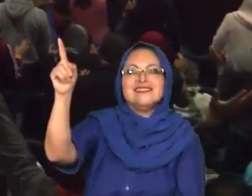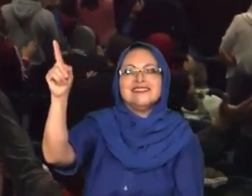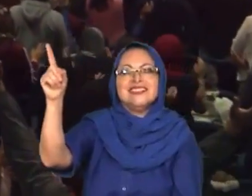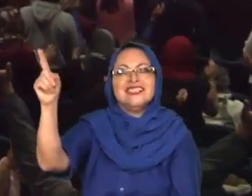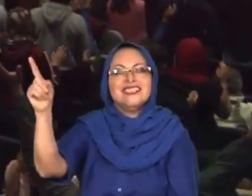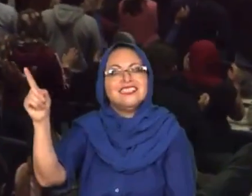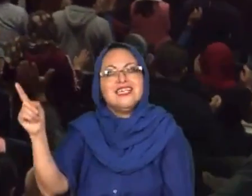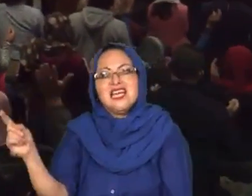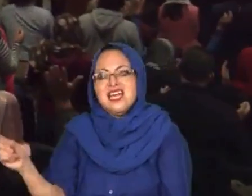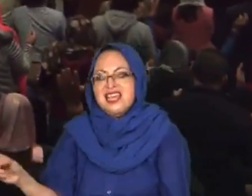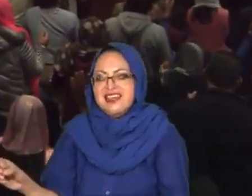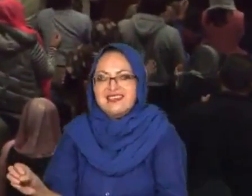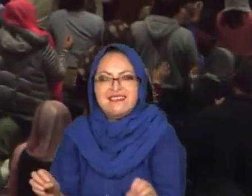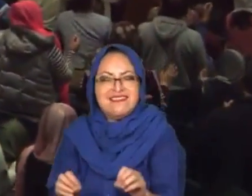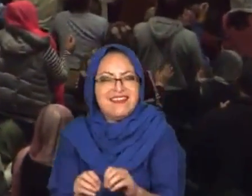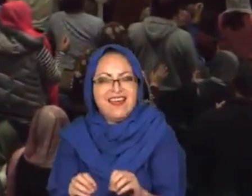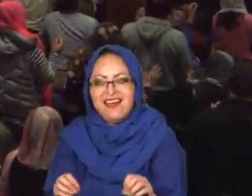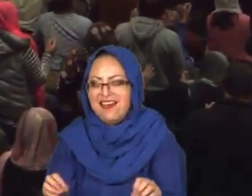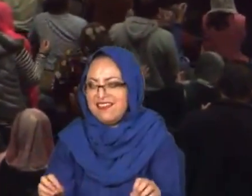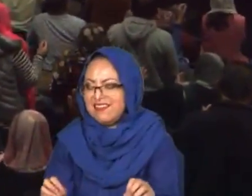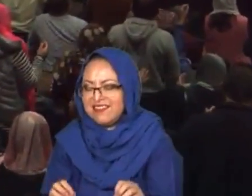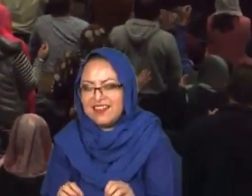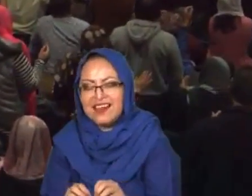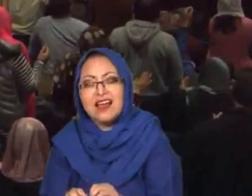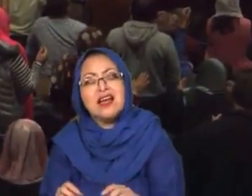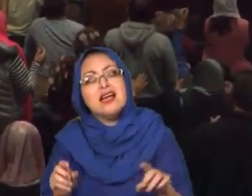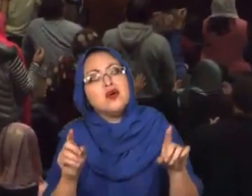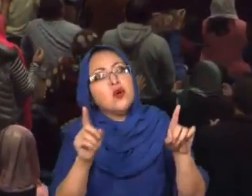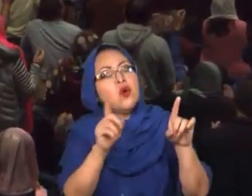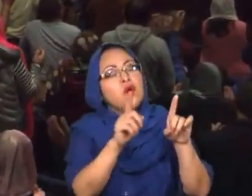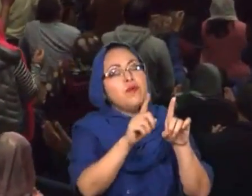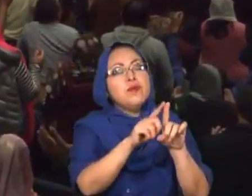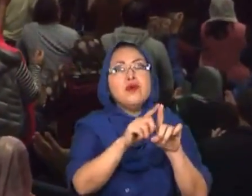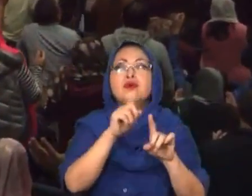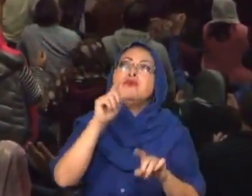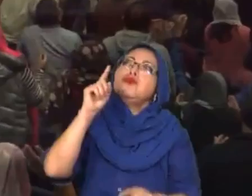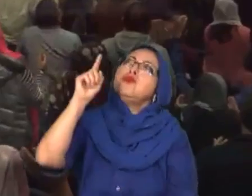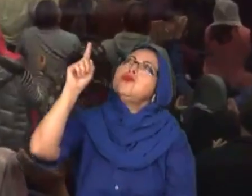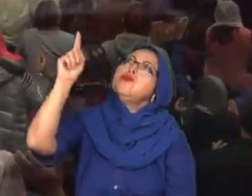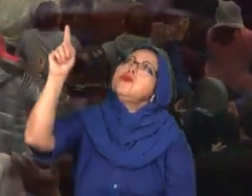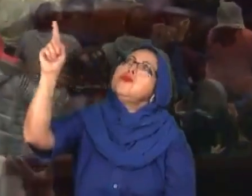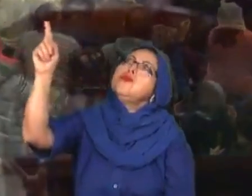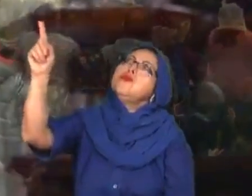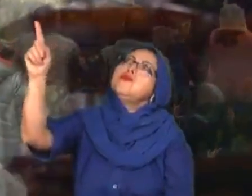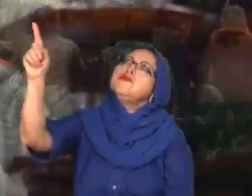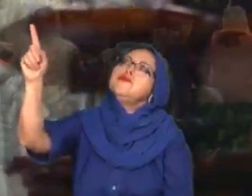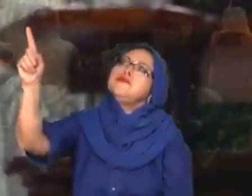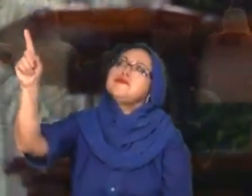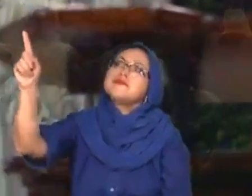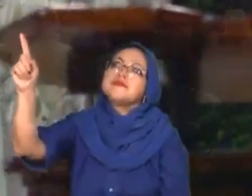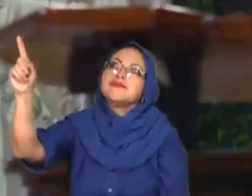No hay nadie como tú.